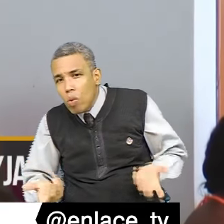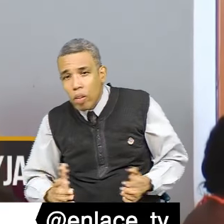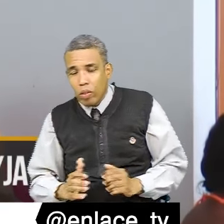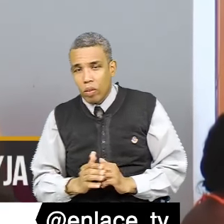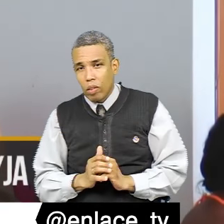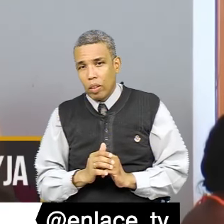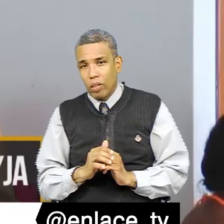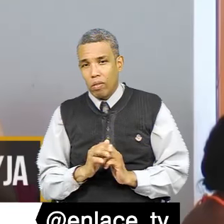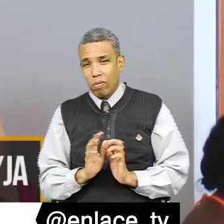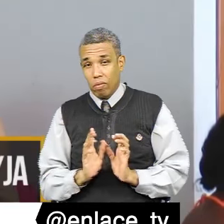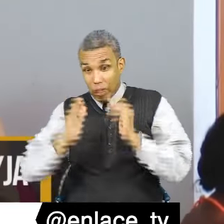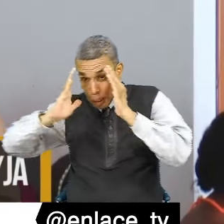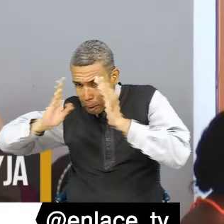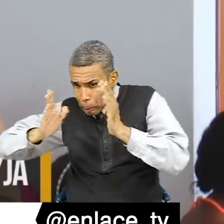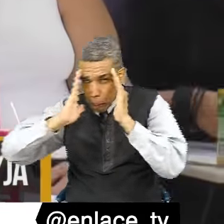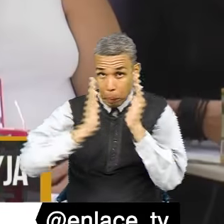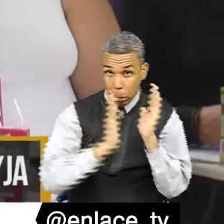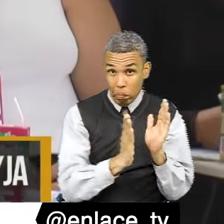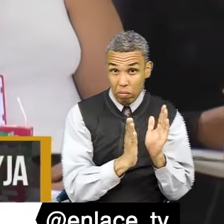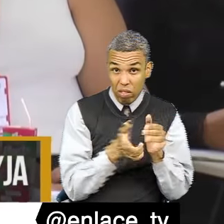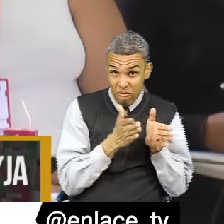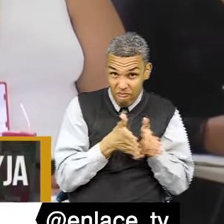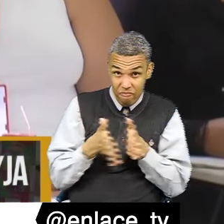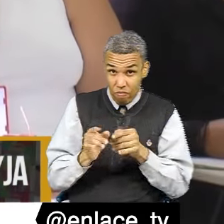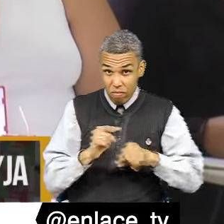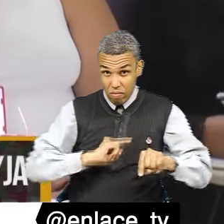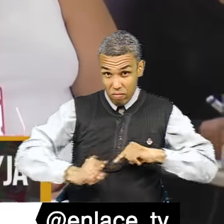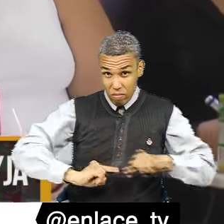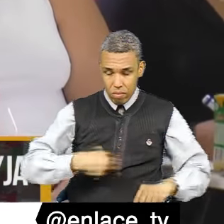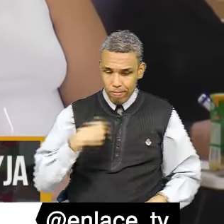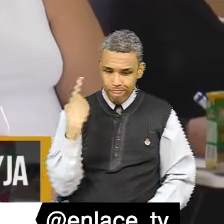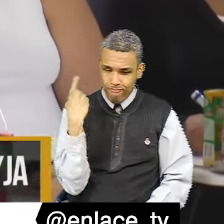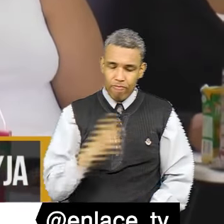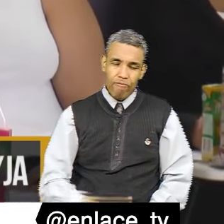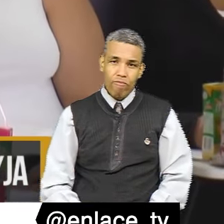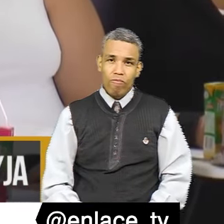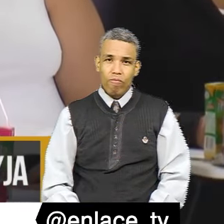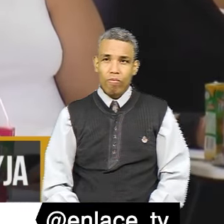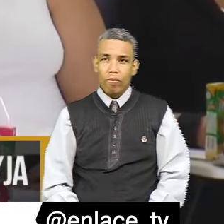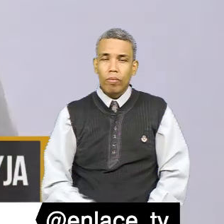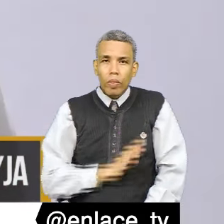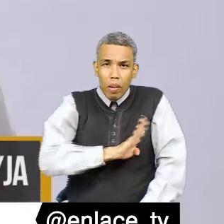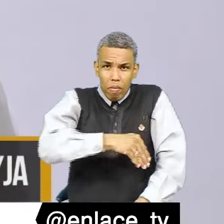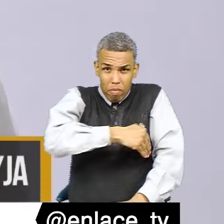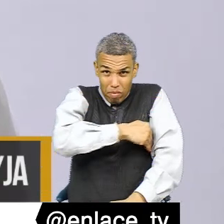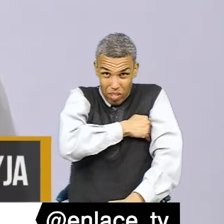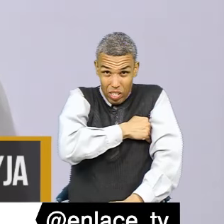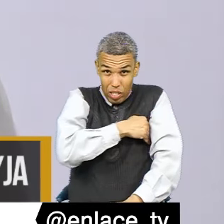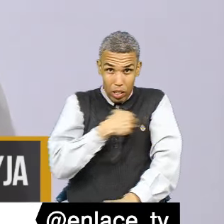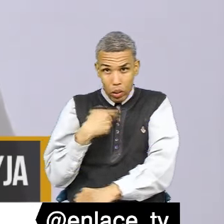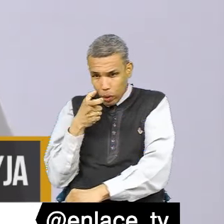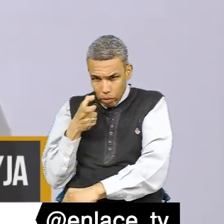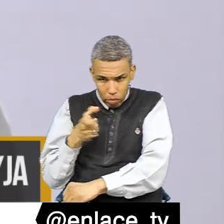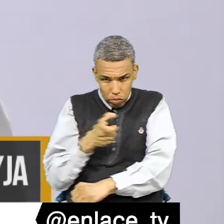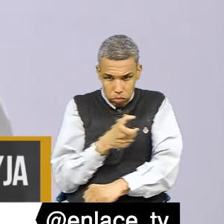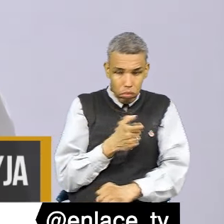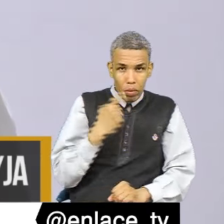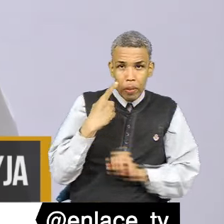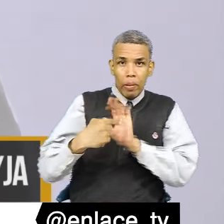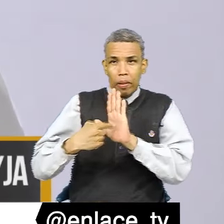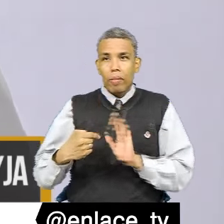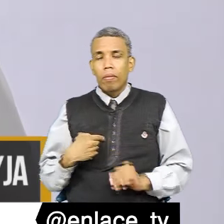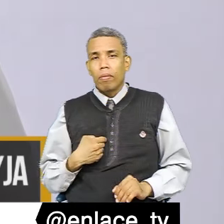que ver con la atención a víctimas en el municipio. La sesión extraordinaria de la Comisión del Ministerio Público para la Justicia Transicional estuvo presidida por el